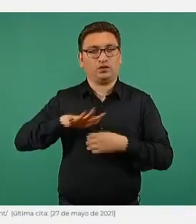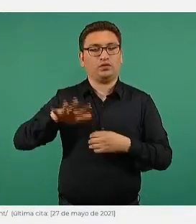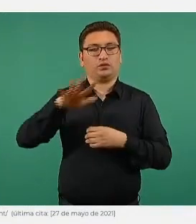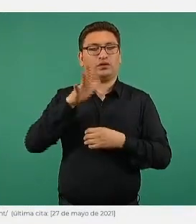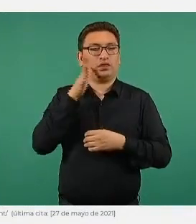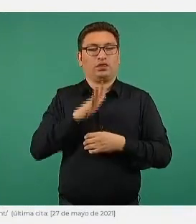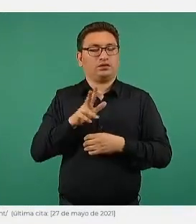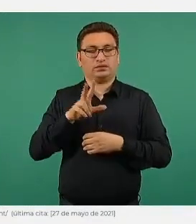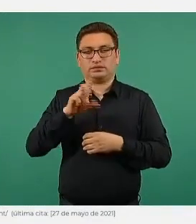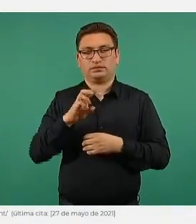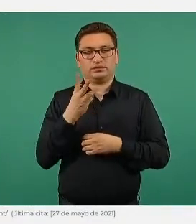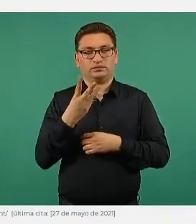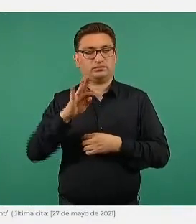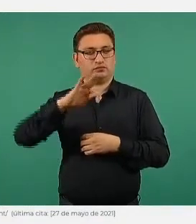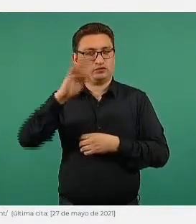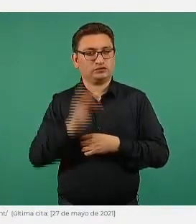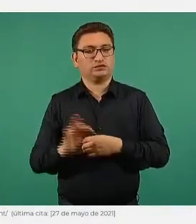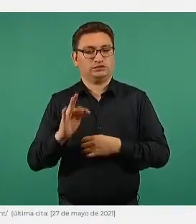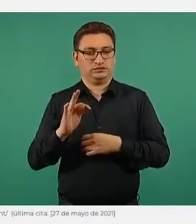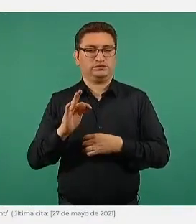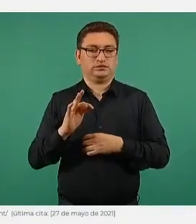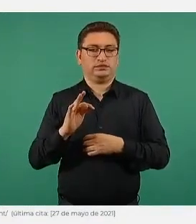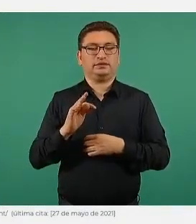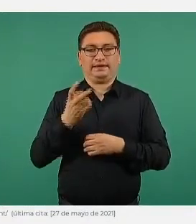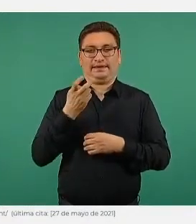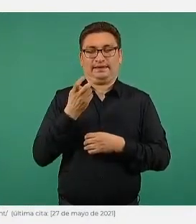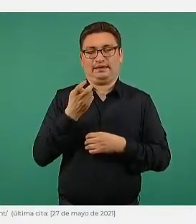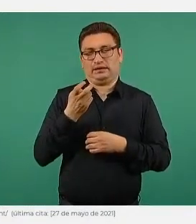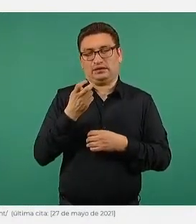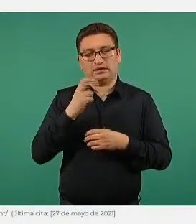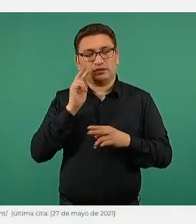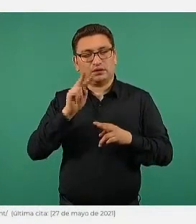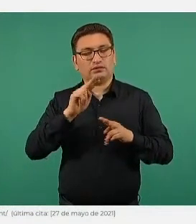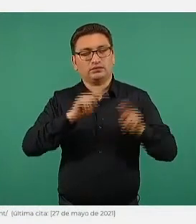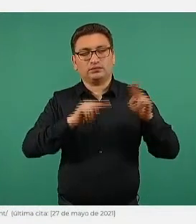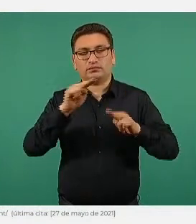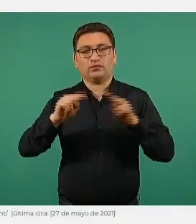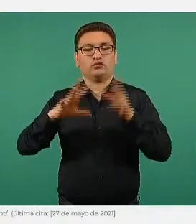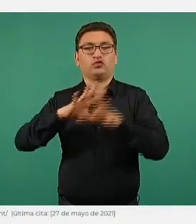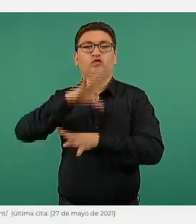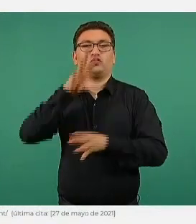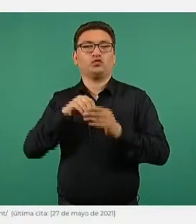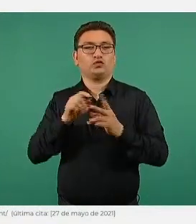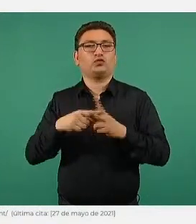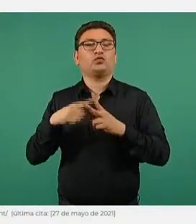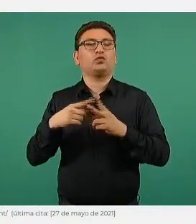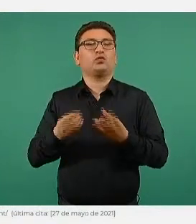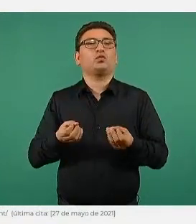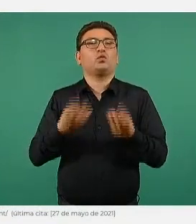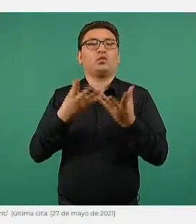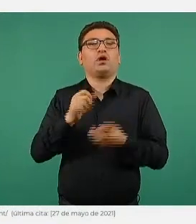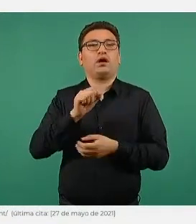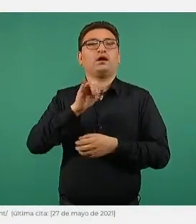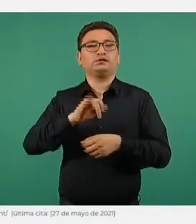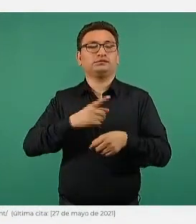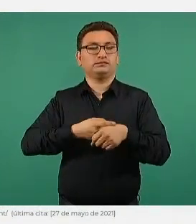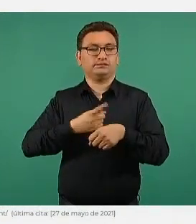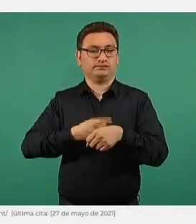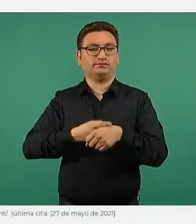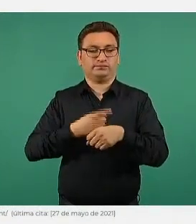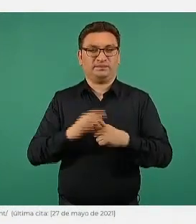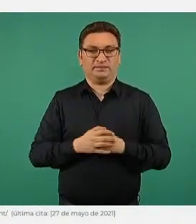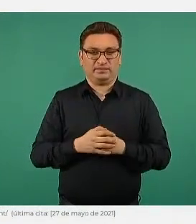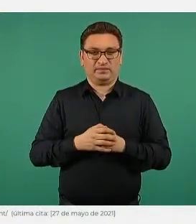un 33% de la representación total de casos confirmados. Y